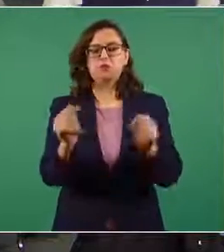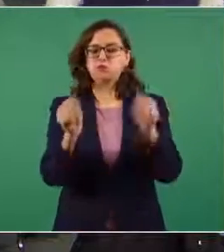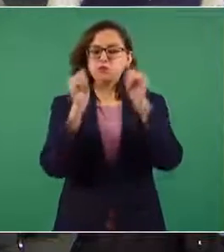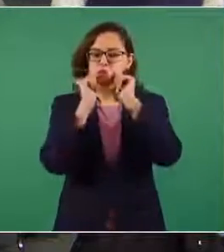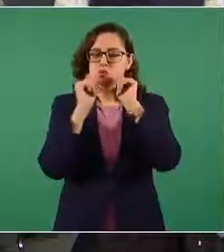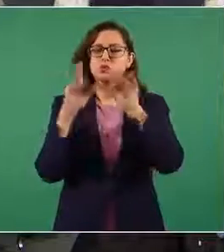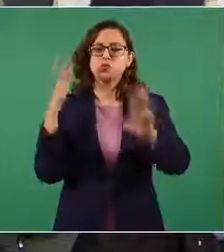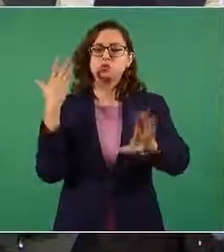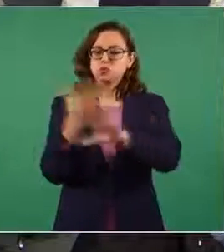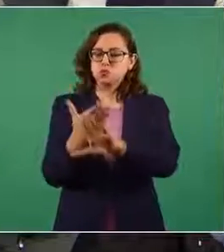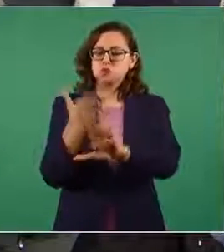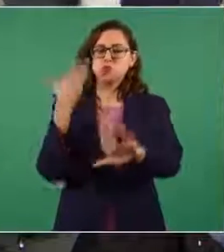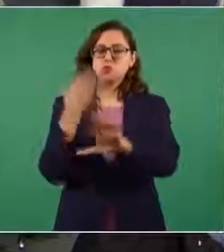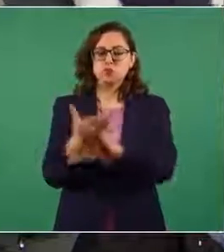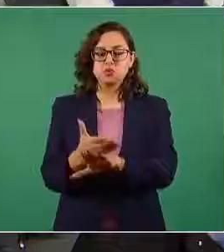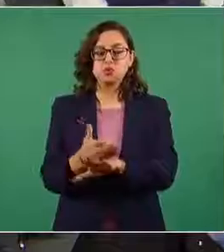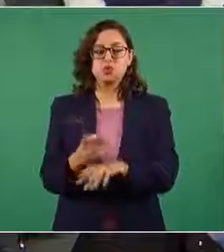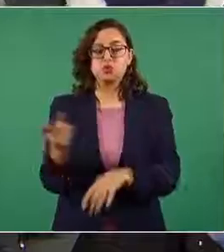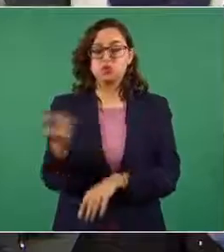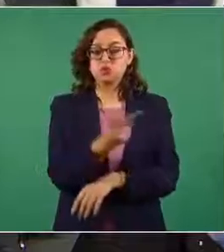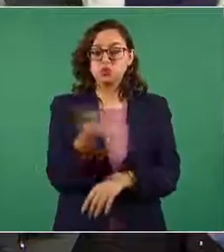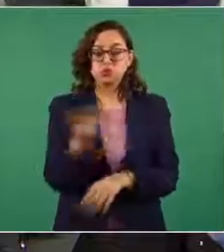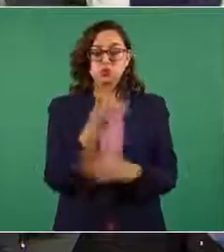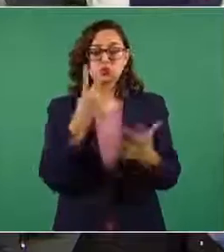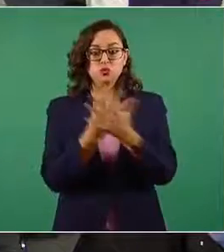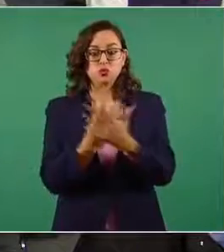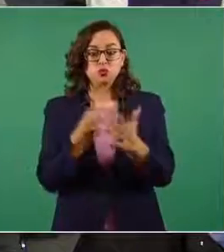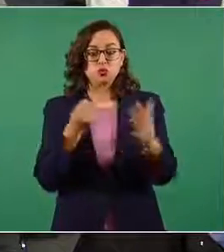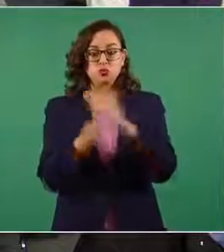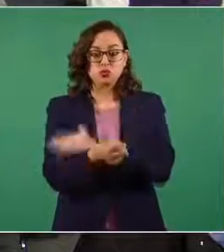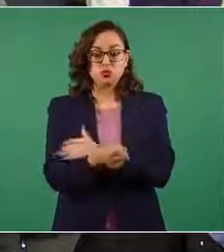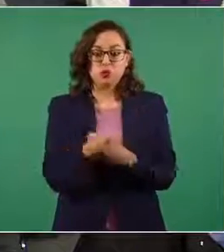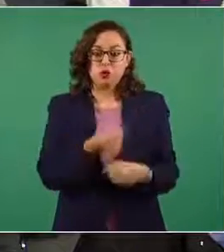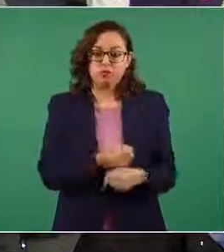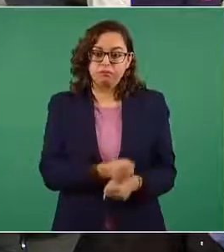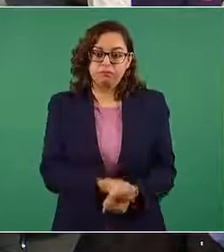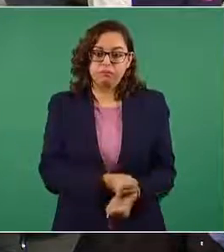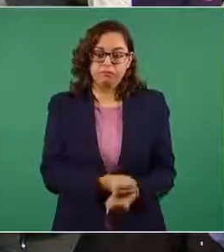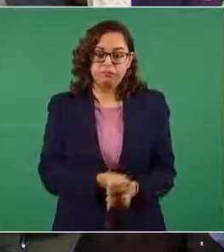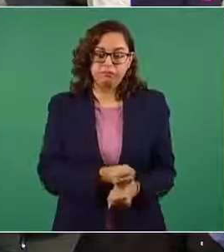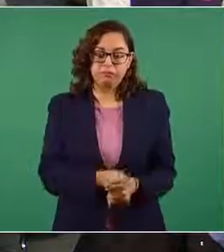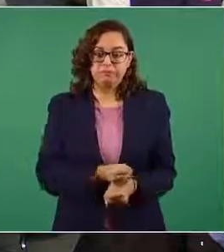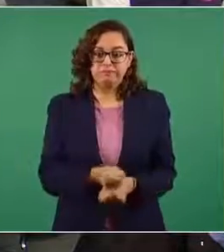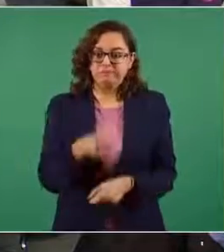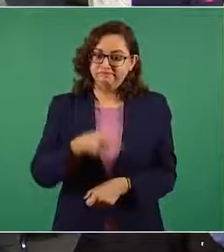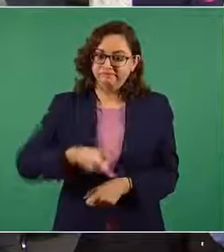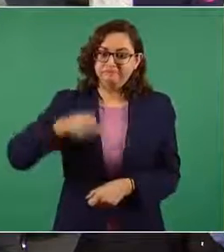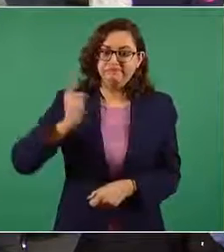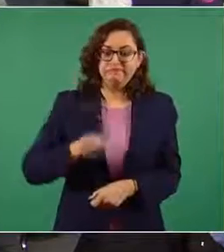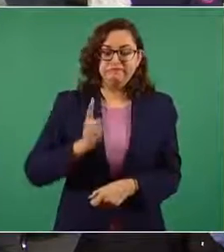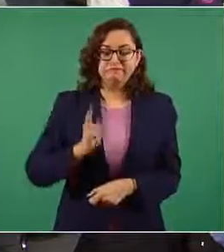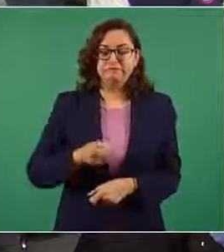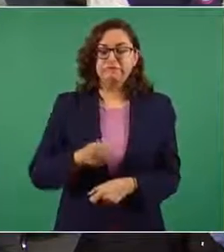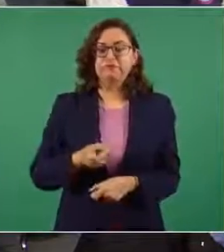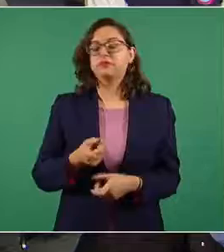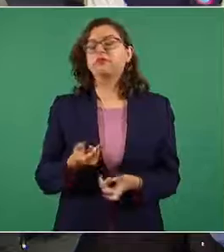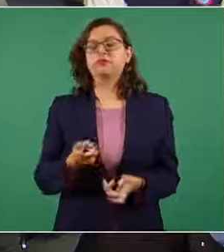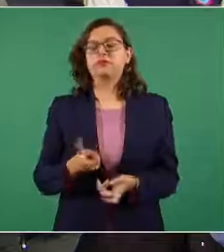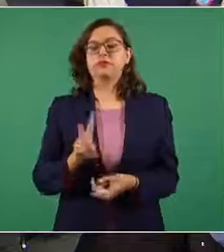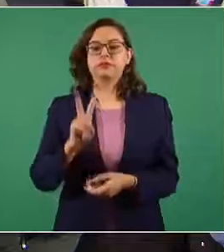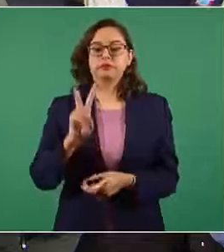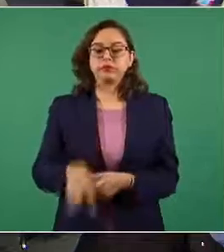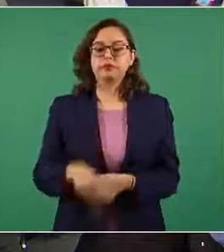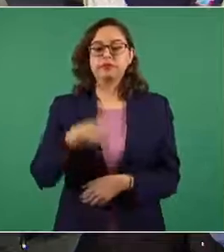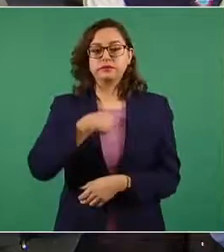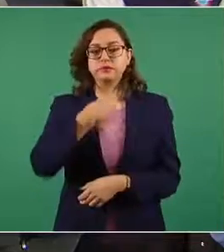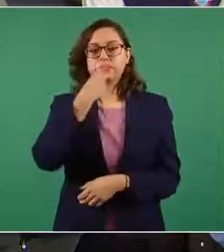perseguidos políticos, están encerrados después de 20 años bajo tortura, bajo amenazas, están en penales. Y lo